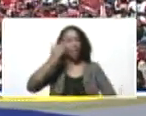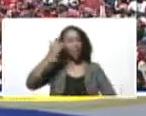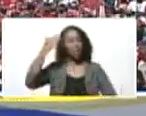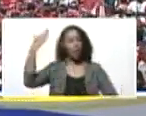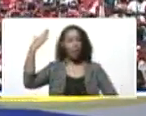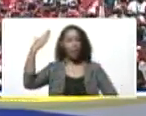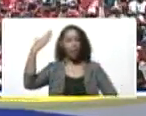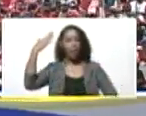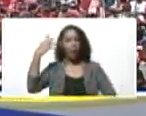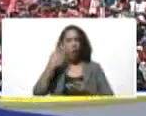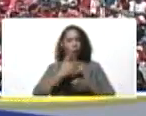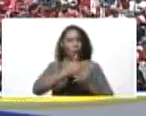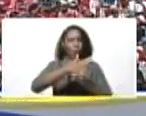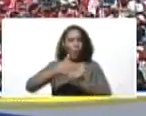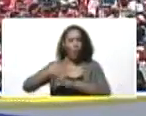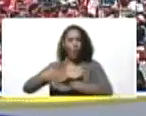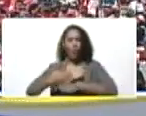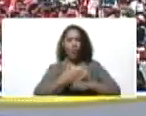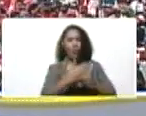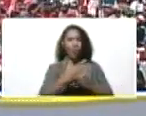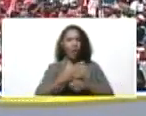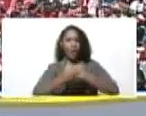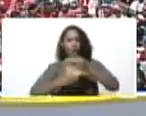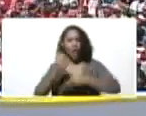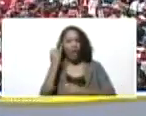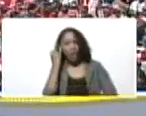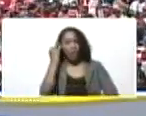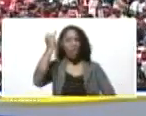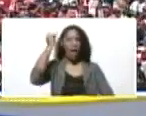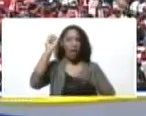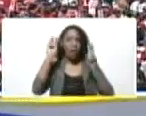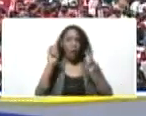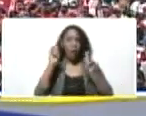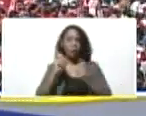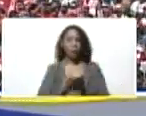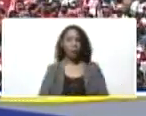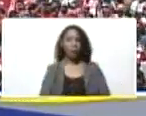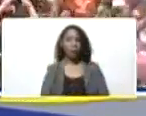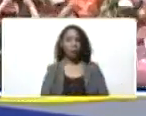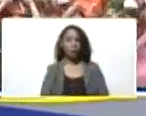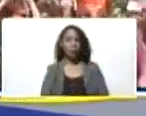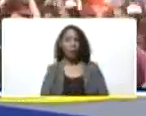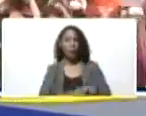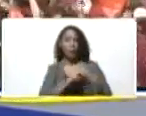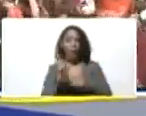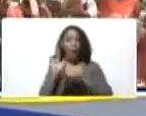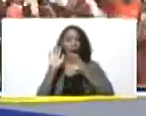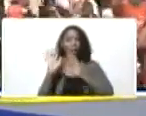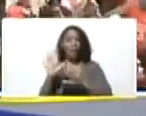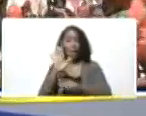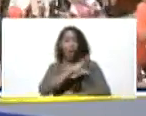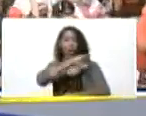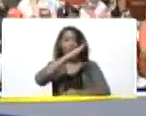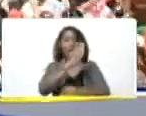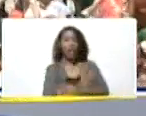sueños compartidos, de la creatividad. De ahí viene esa fuerza